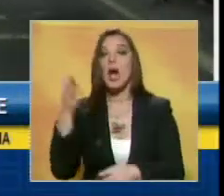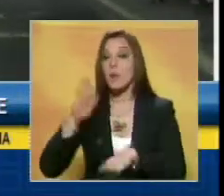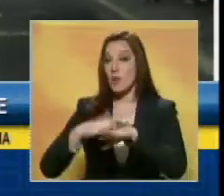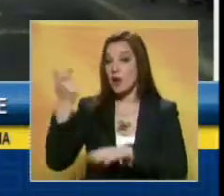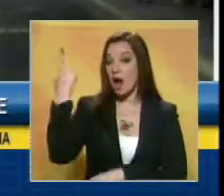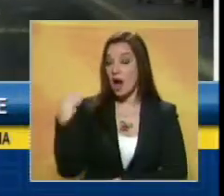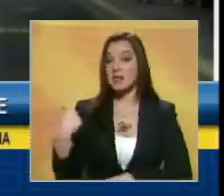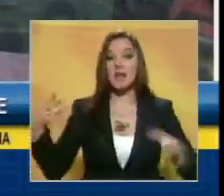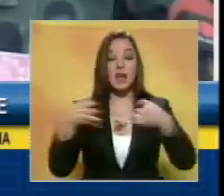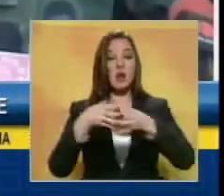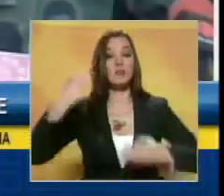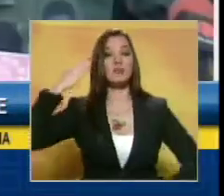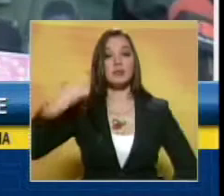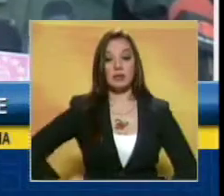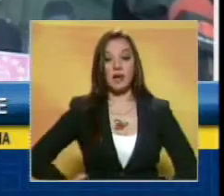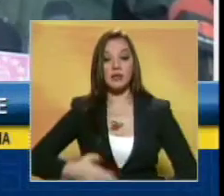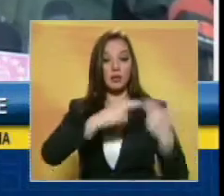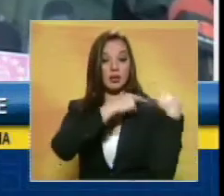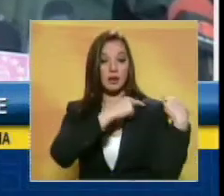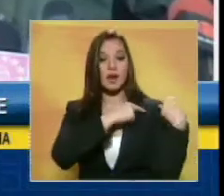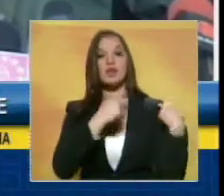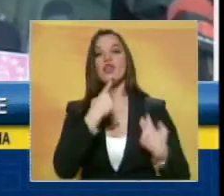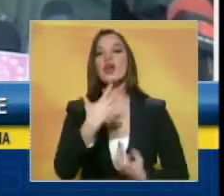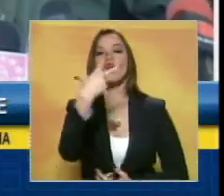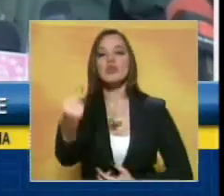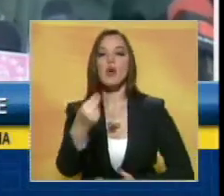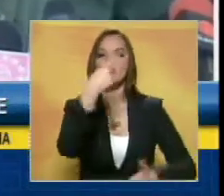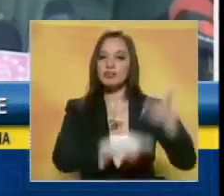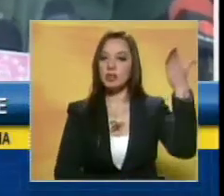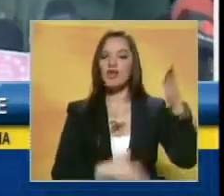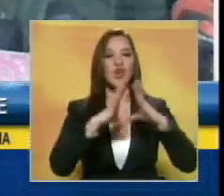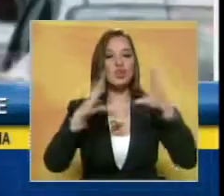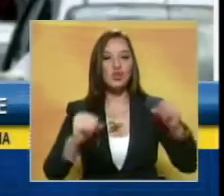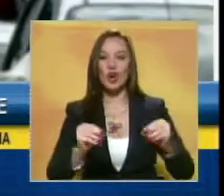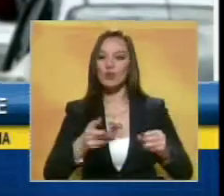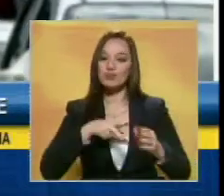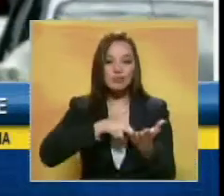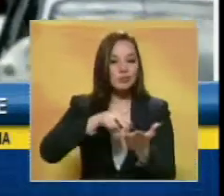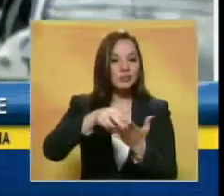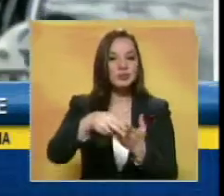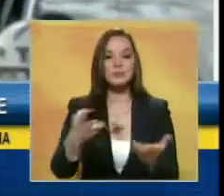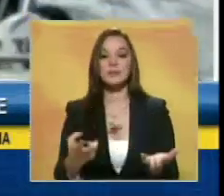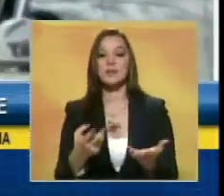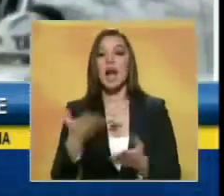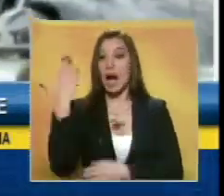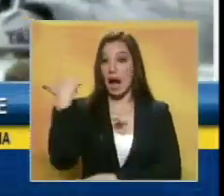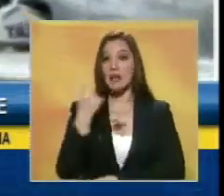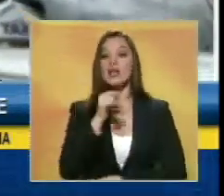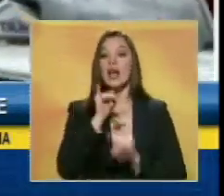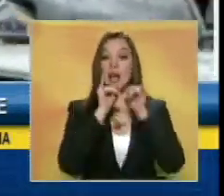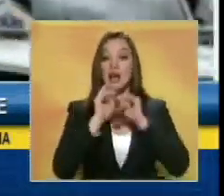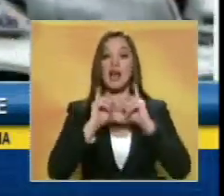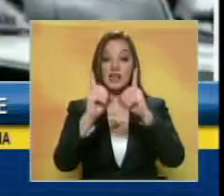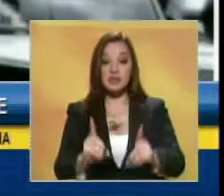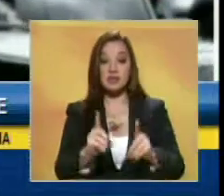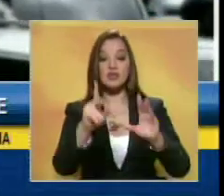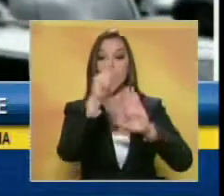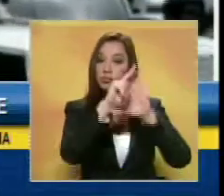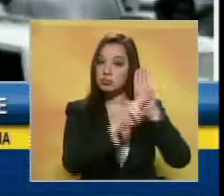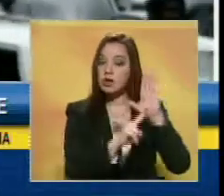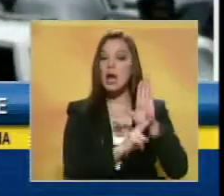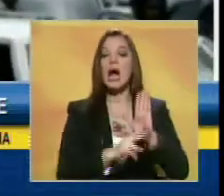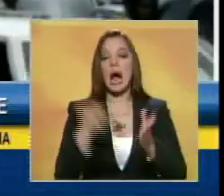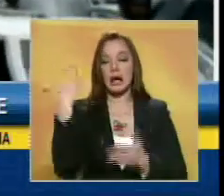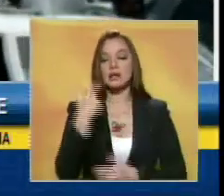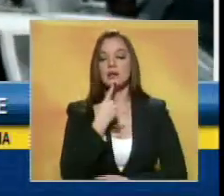el Comando Estratégico Operacional de la Fuerza Armada. Debido a que la medida fue anunciada con anterioridad, la avenida Venezuela en San Antonio